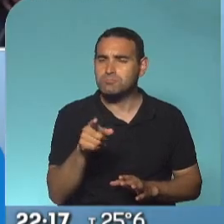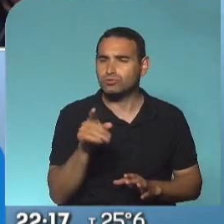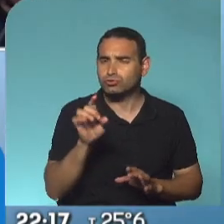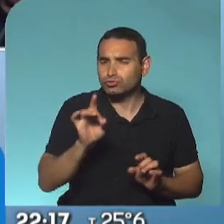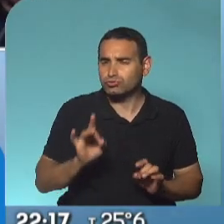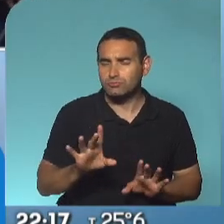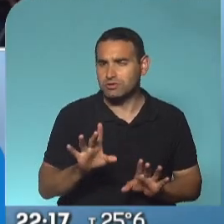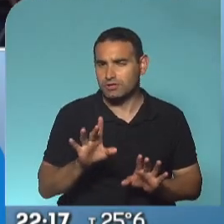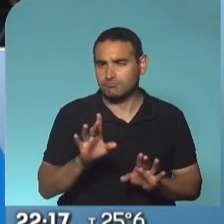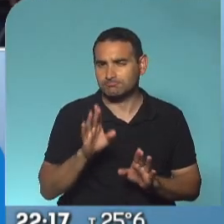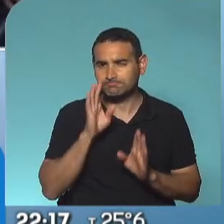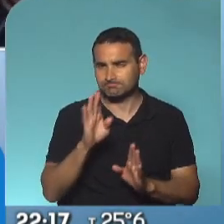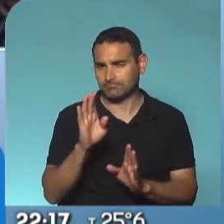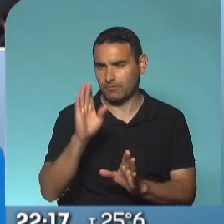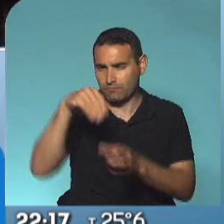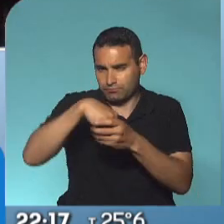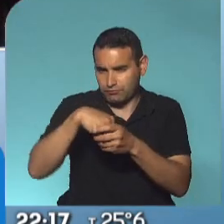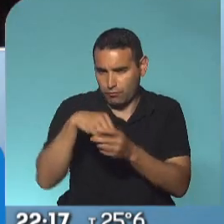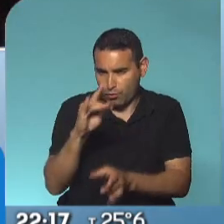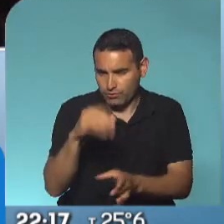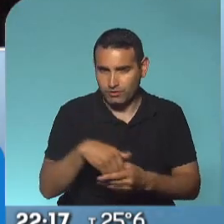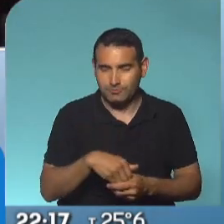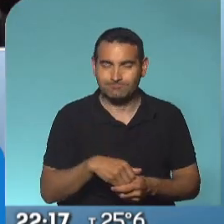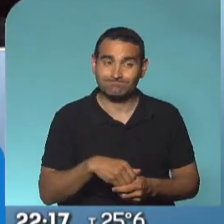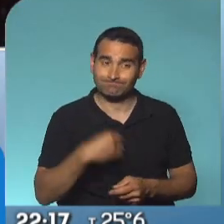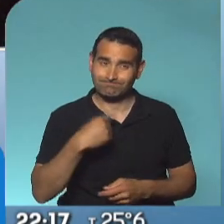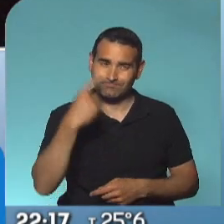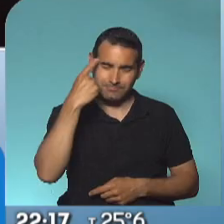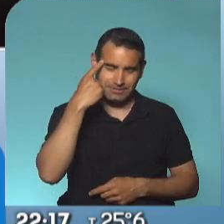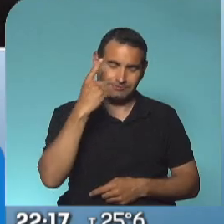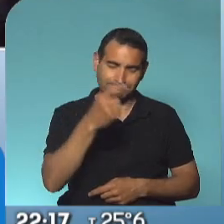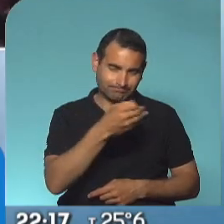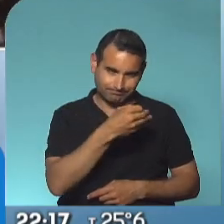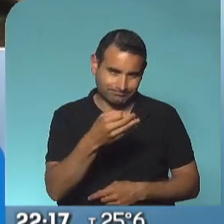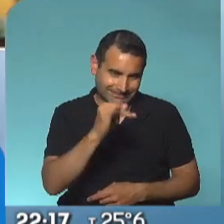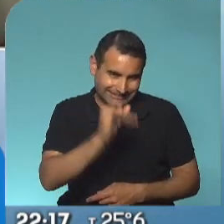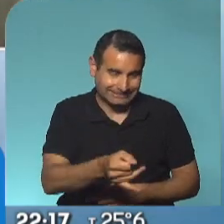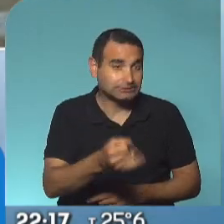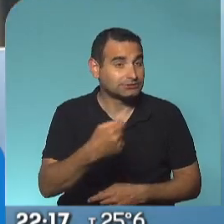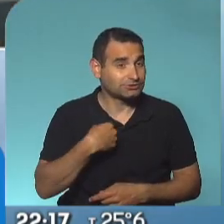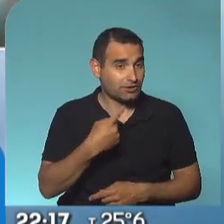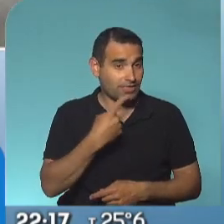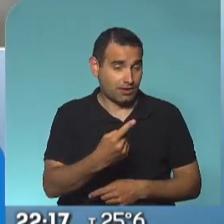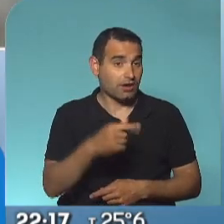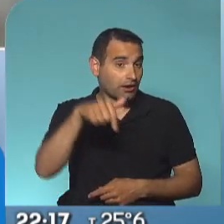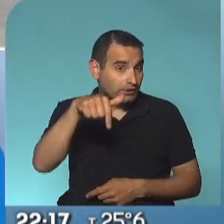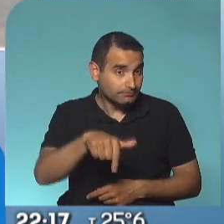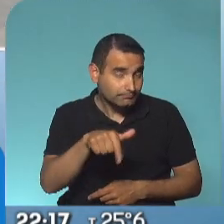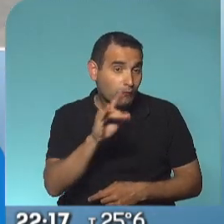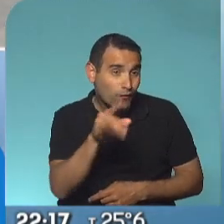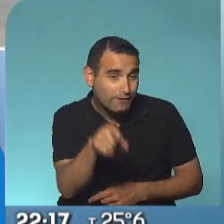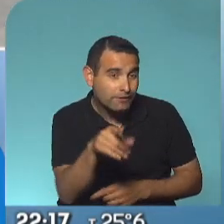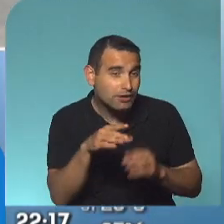únicamente circunscripto al interior de Bolivia. No, pienso que absolutamente. Es más, diría que en este caso